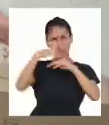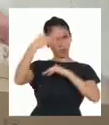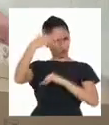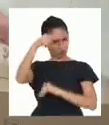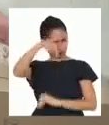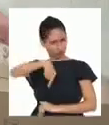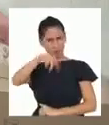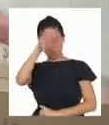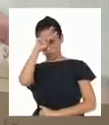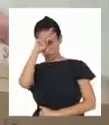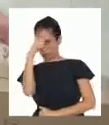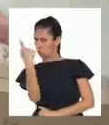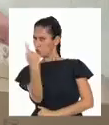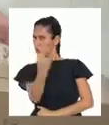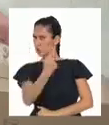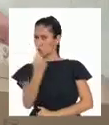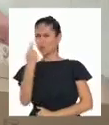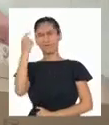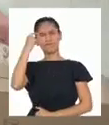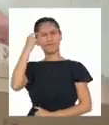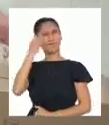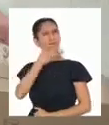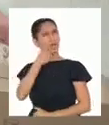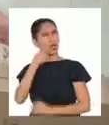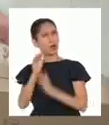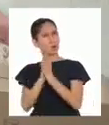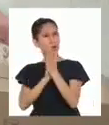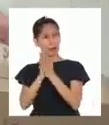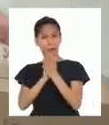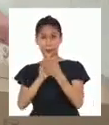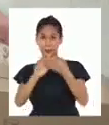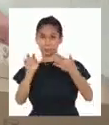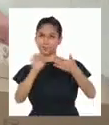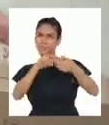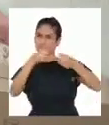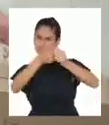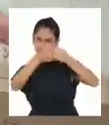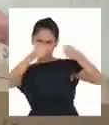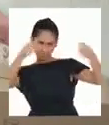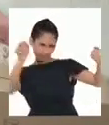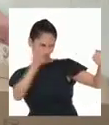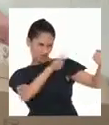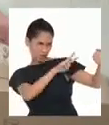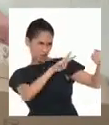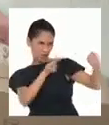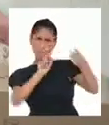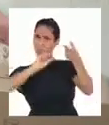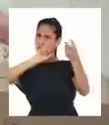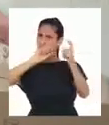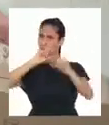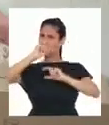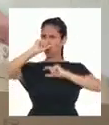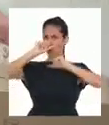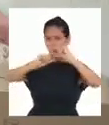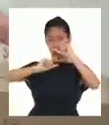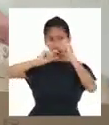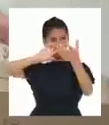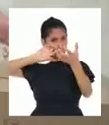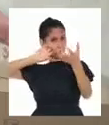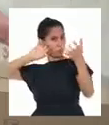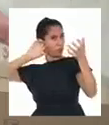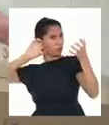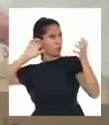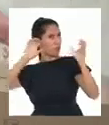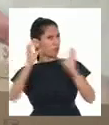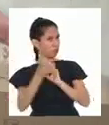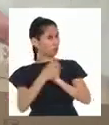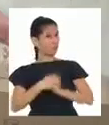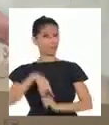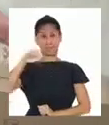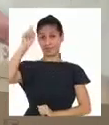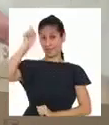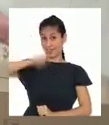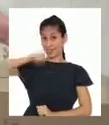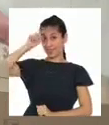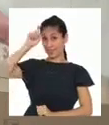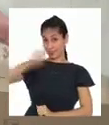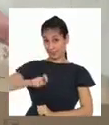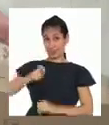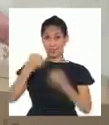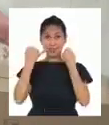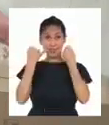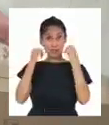diseñar una línea de tiempo para entender cómo todo ha ido evolucionando. Para eso necesitarás fuentes